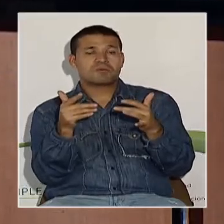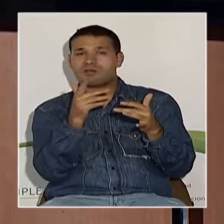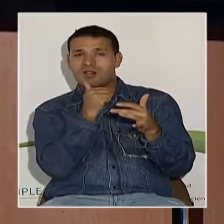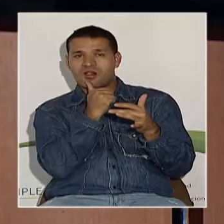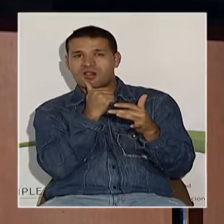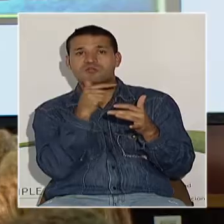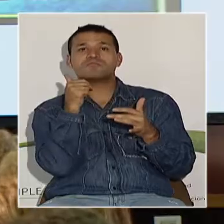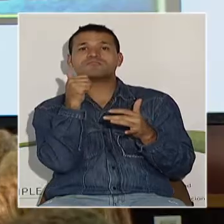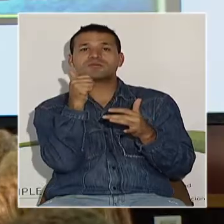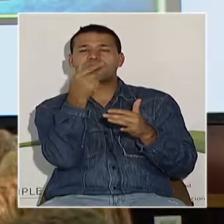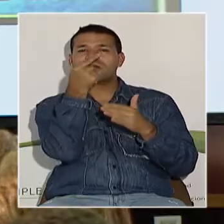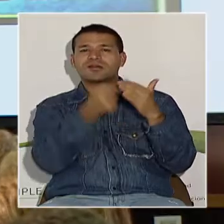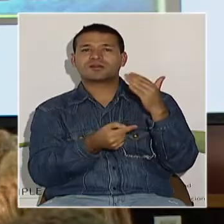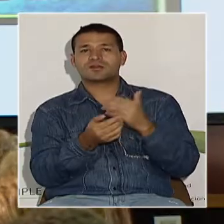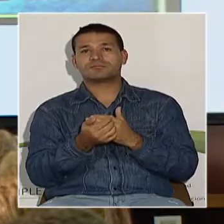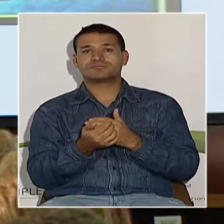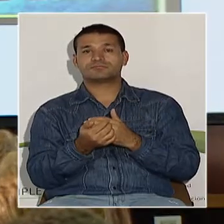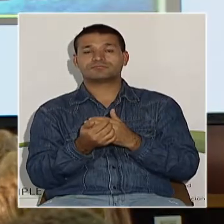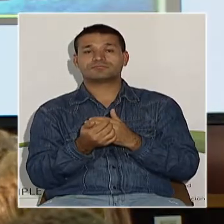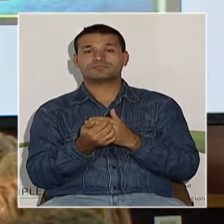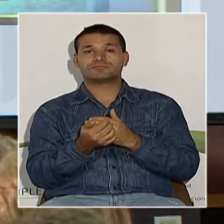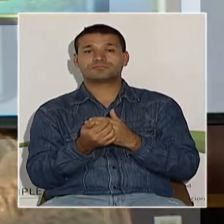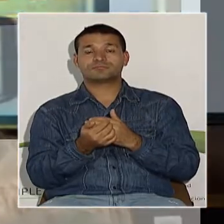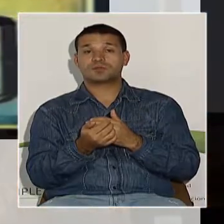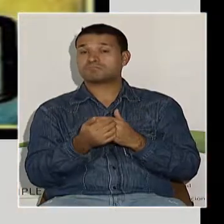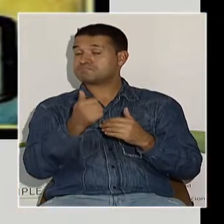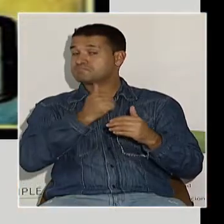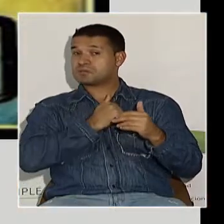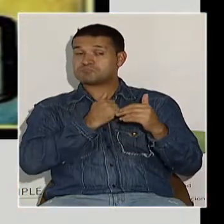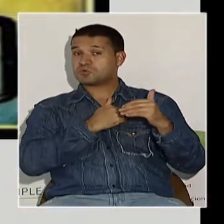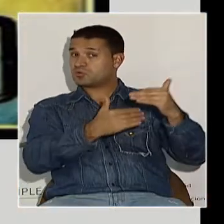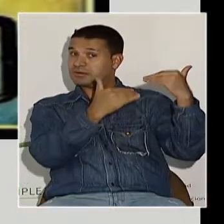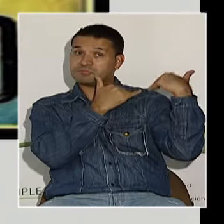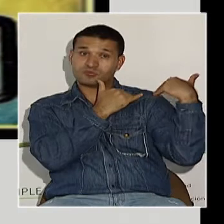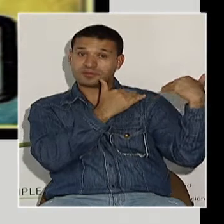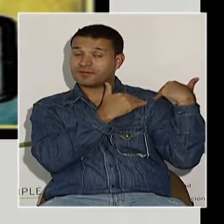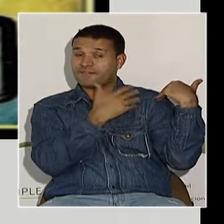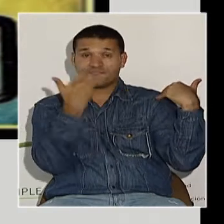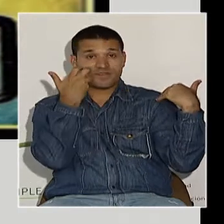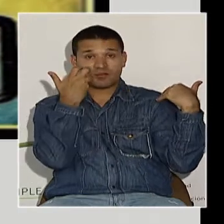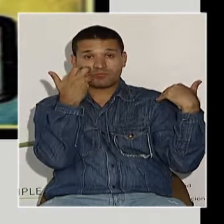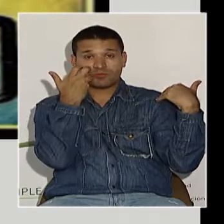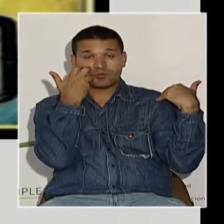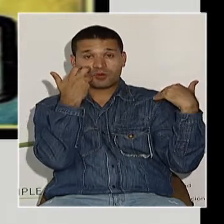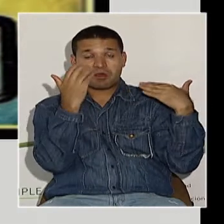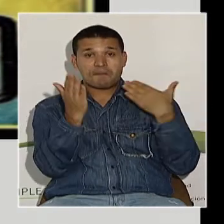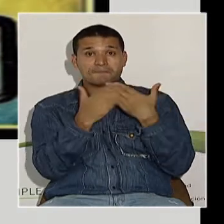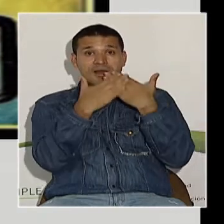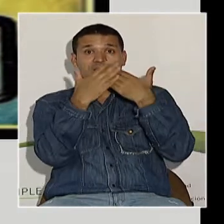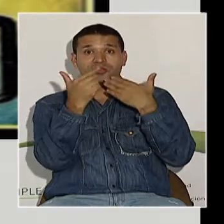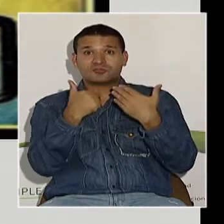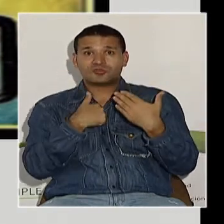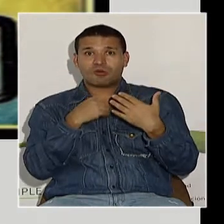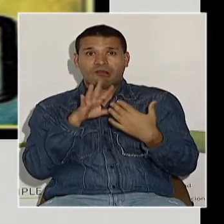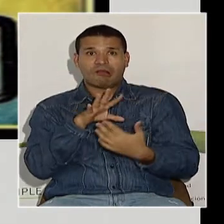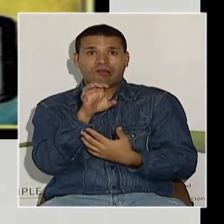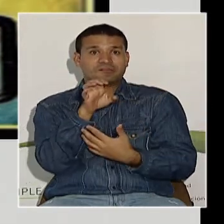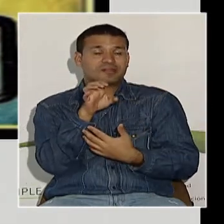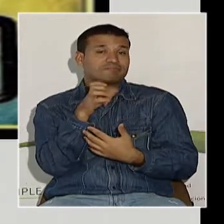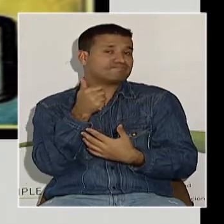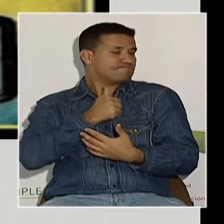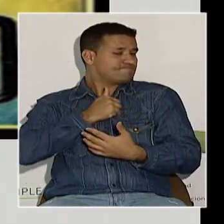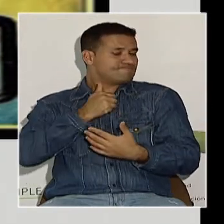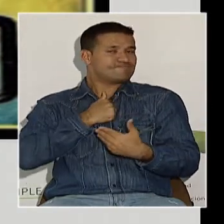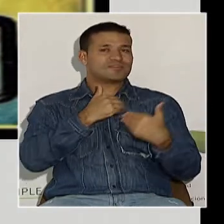Esto. Hay que hacerse responsable de la enfermedad. Normalmente tratamos